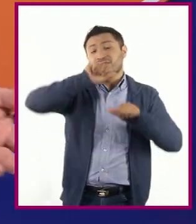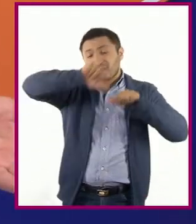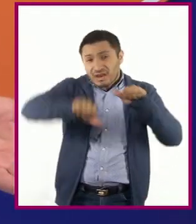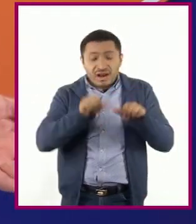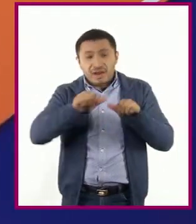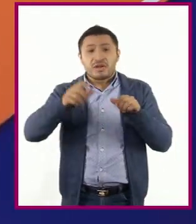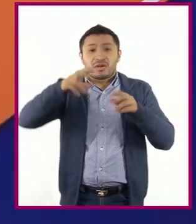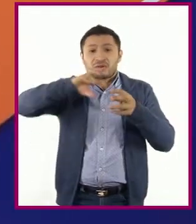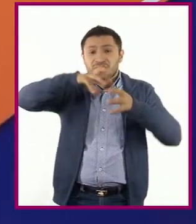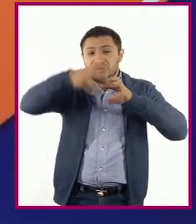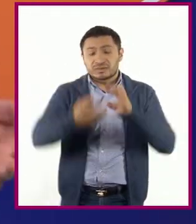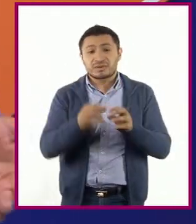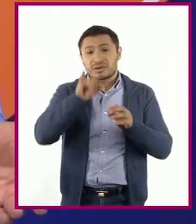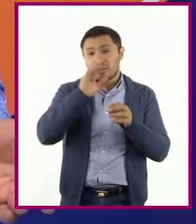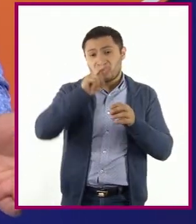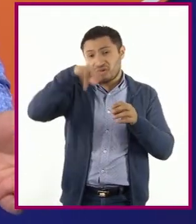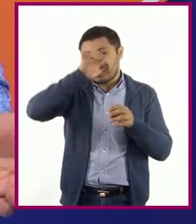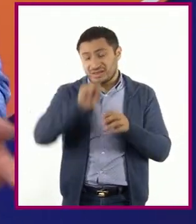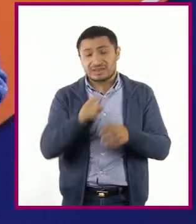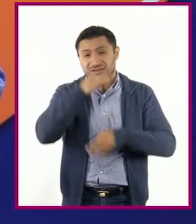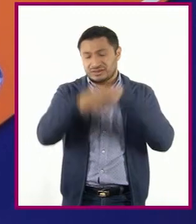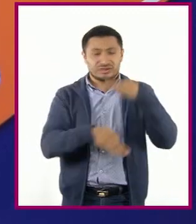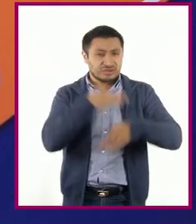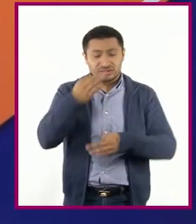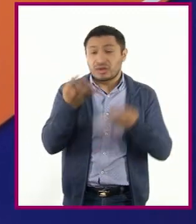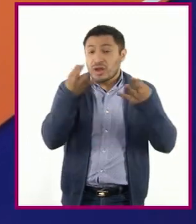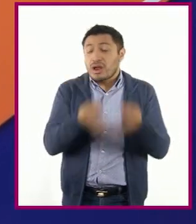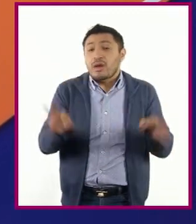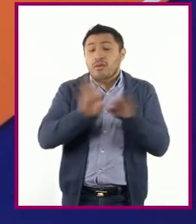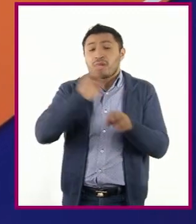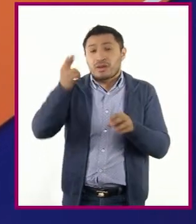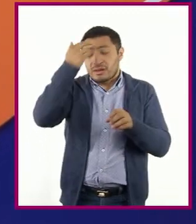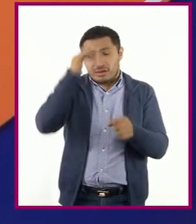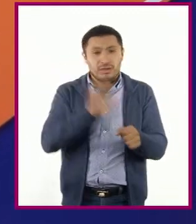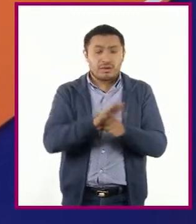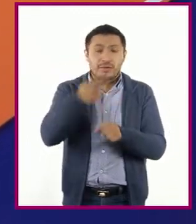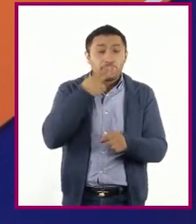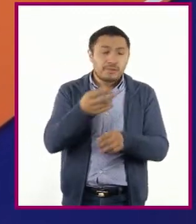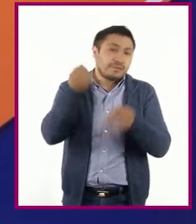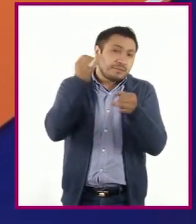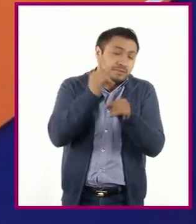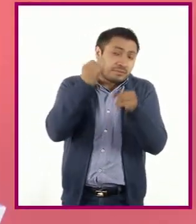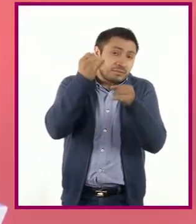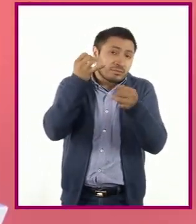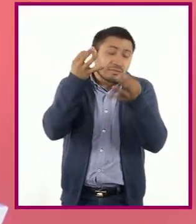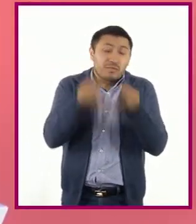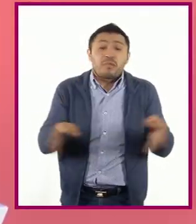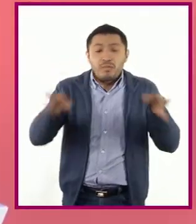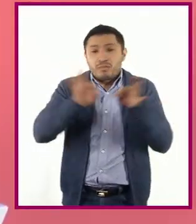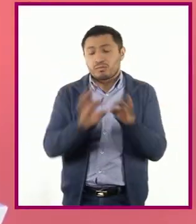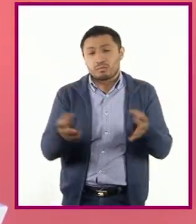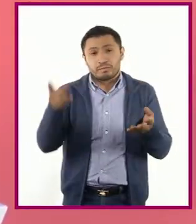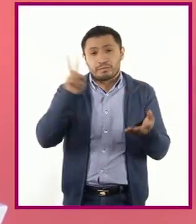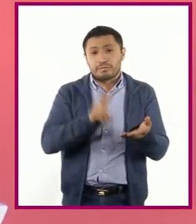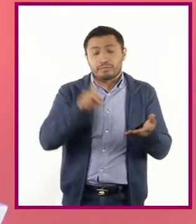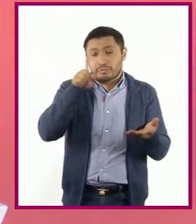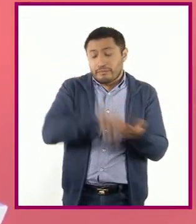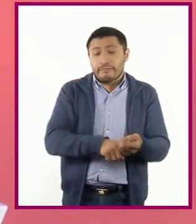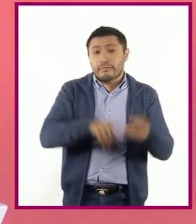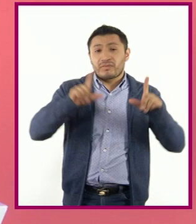moléculas, así como iones. Reconocer la importancia y la utilidad de la información que brinda la tabla periódica. Para la